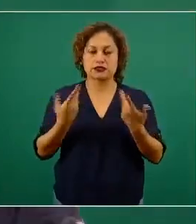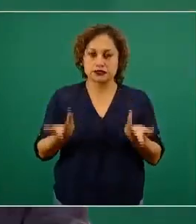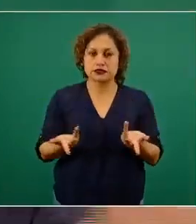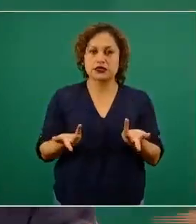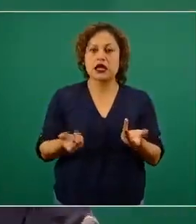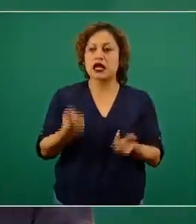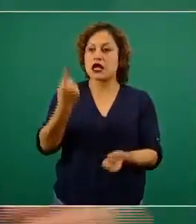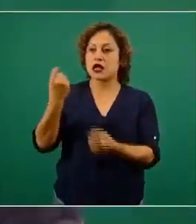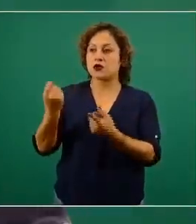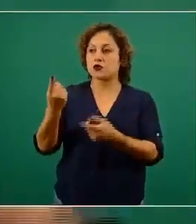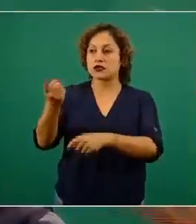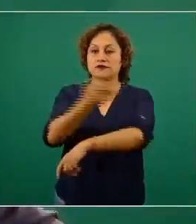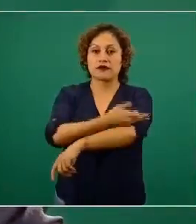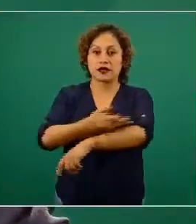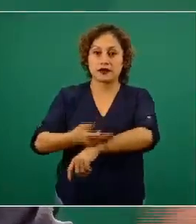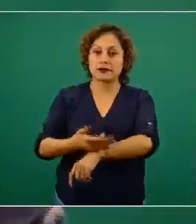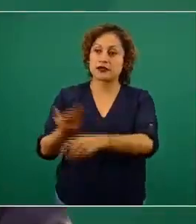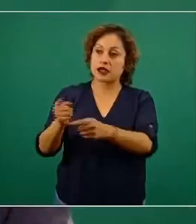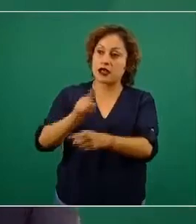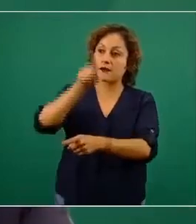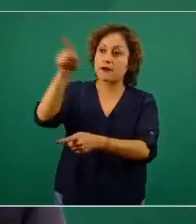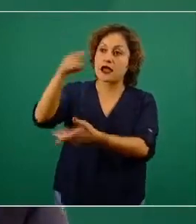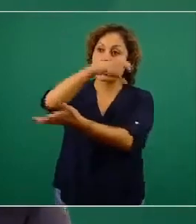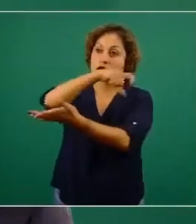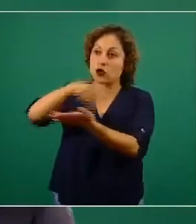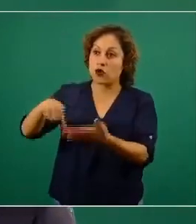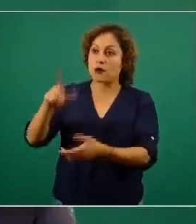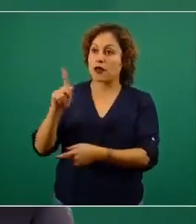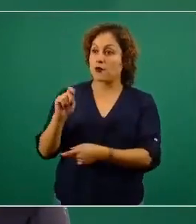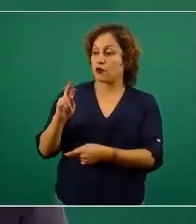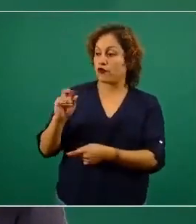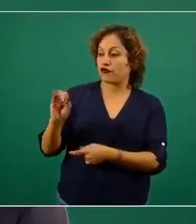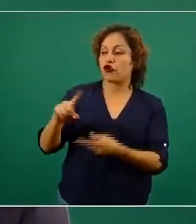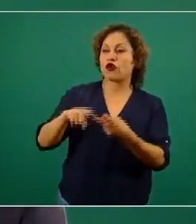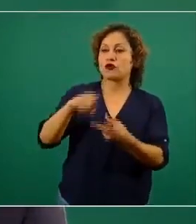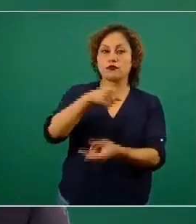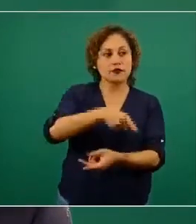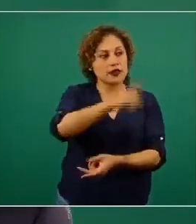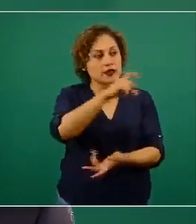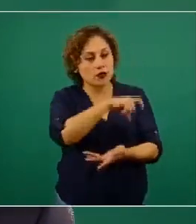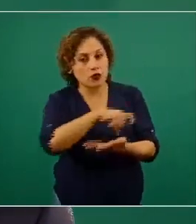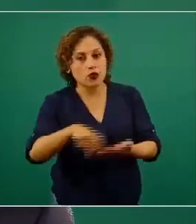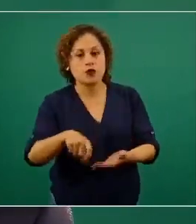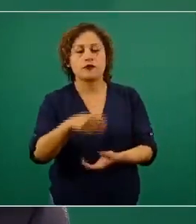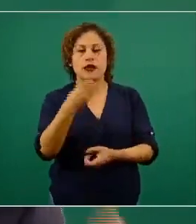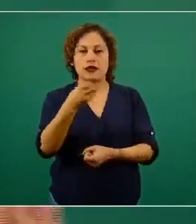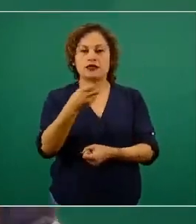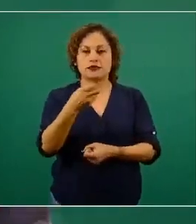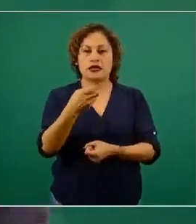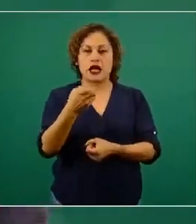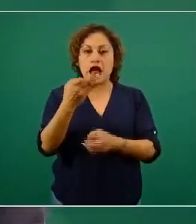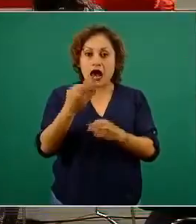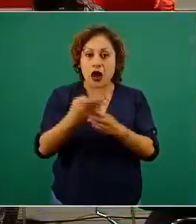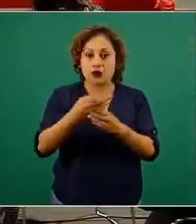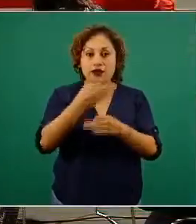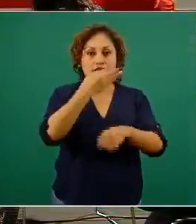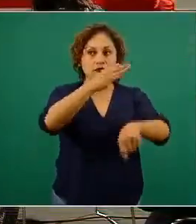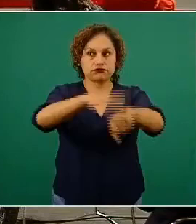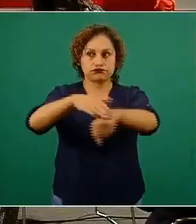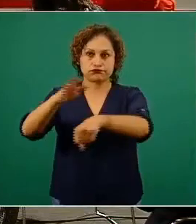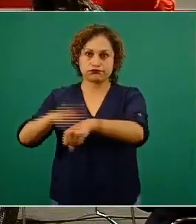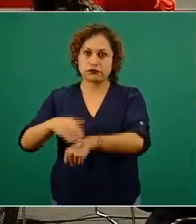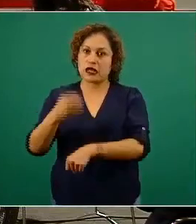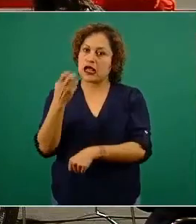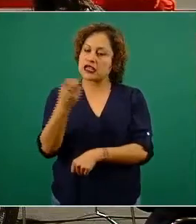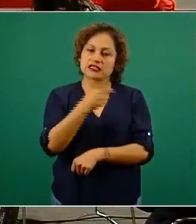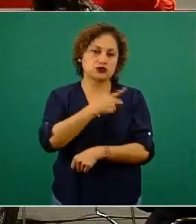y compra Propofol, ve y compra Midazolam. Esto no debe ocurrir porque ya no hay desabasto. Entonces, alerta a la población: si